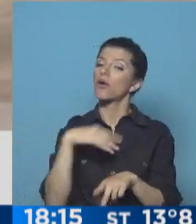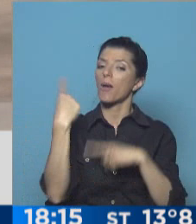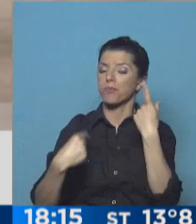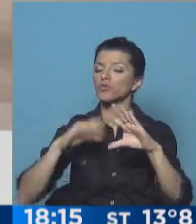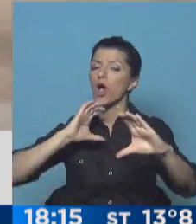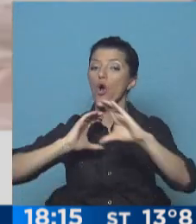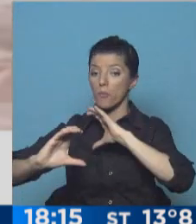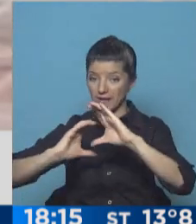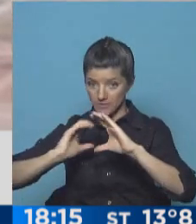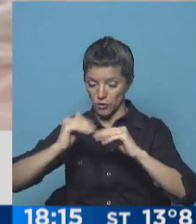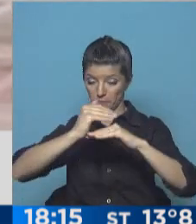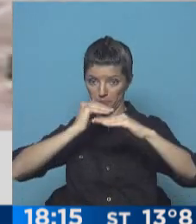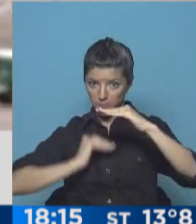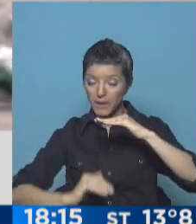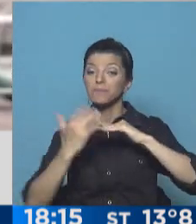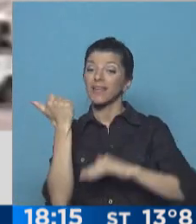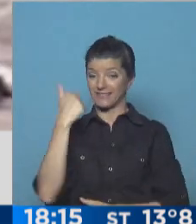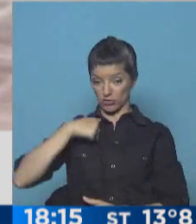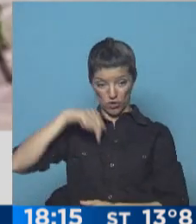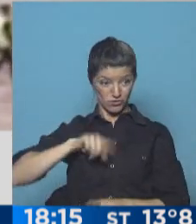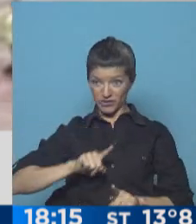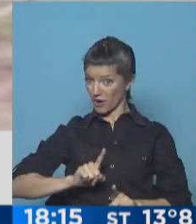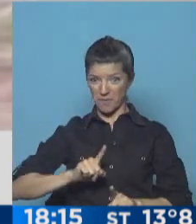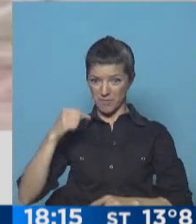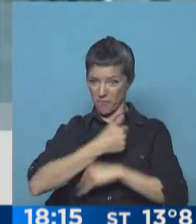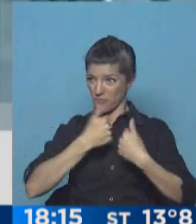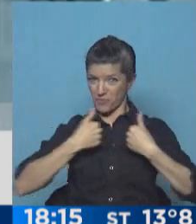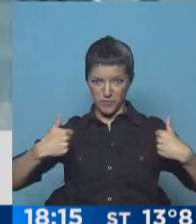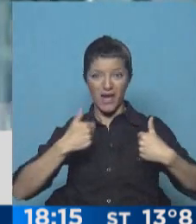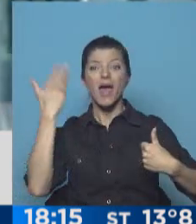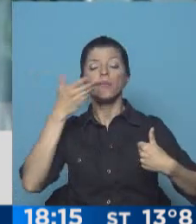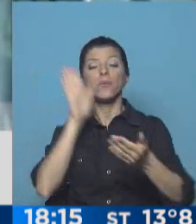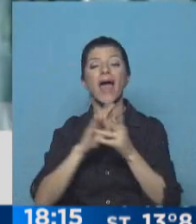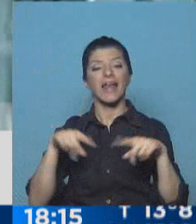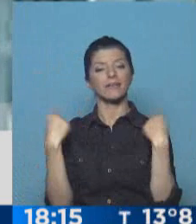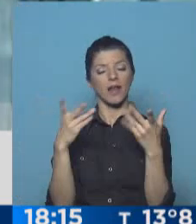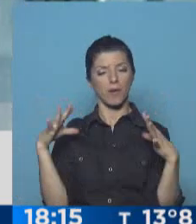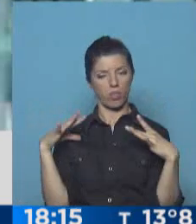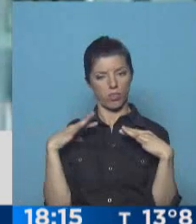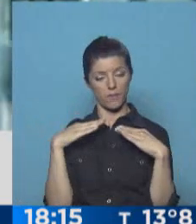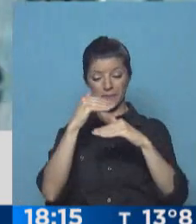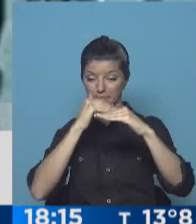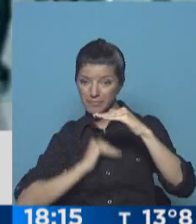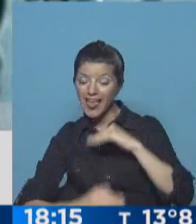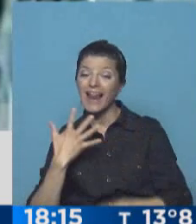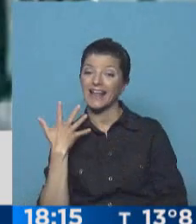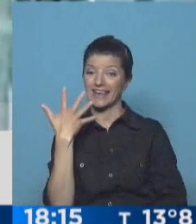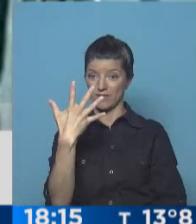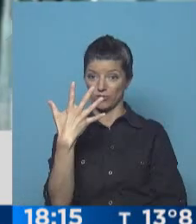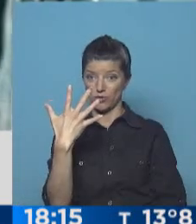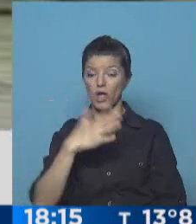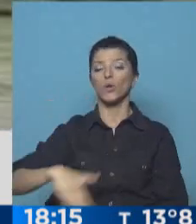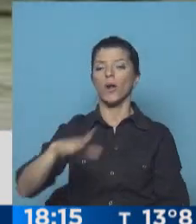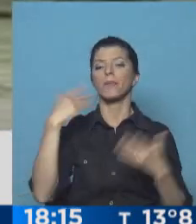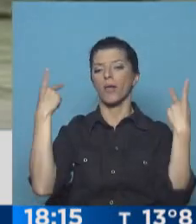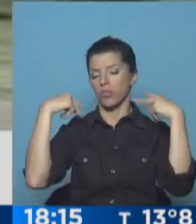comunicaciones. El piso sexto es donde estamos nosotros ahora hablando, que es la sala de descanso, y el piso quinto tiene el área de